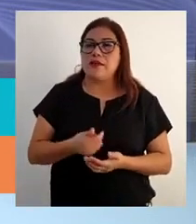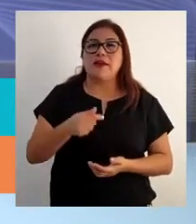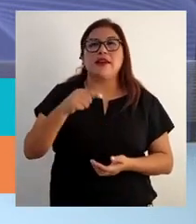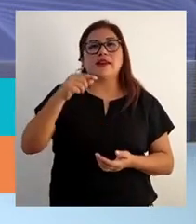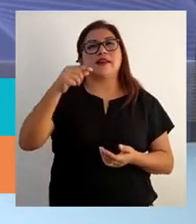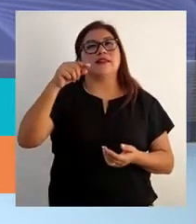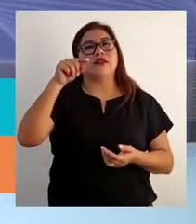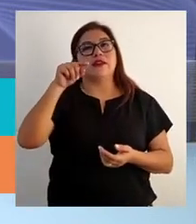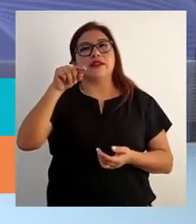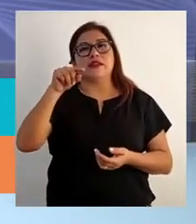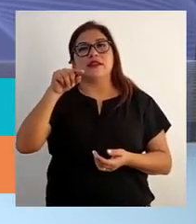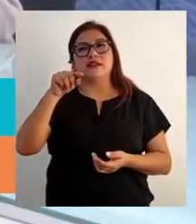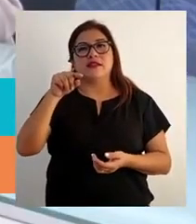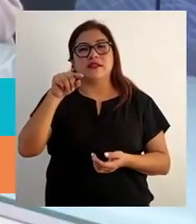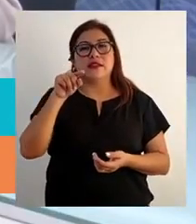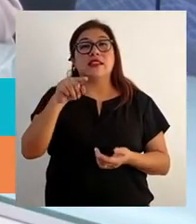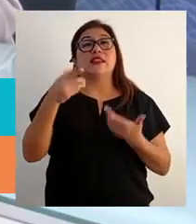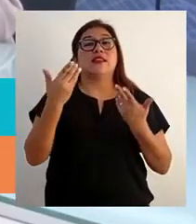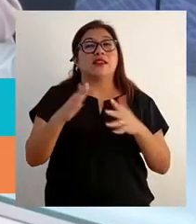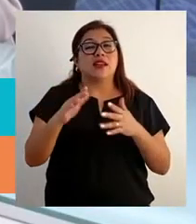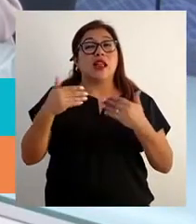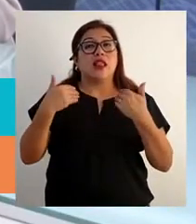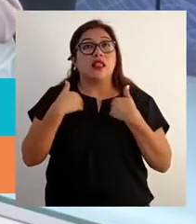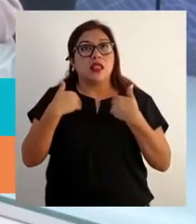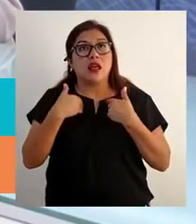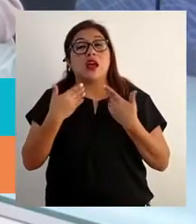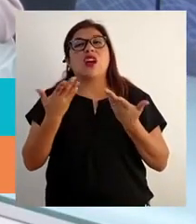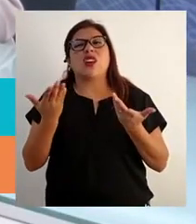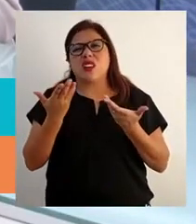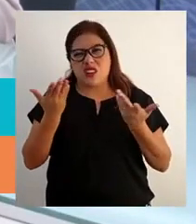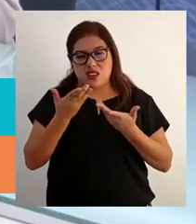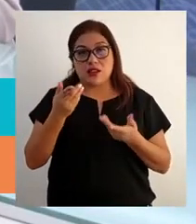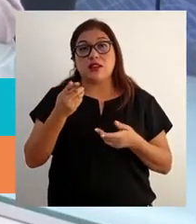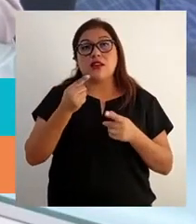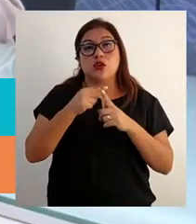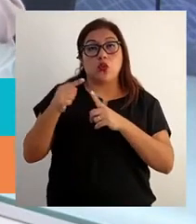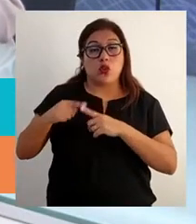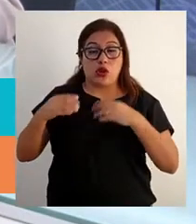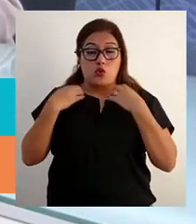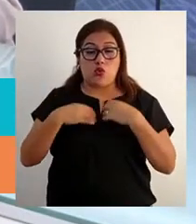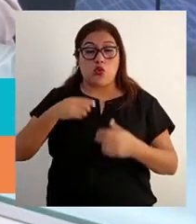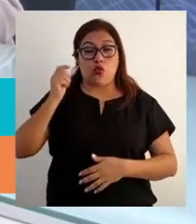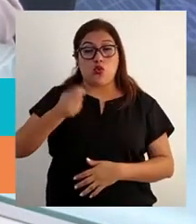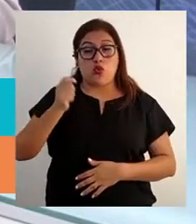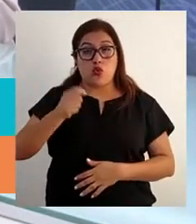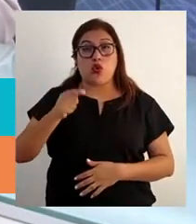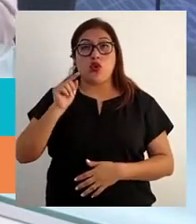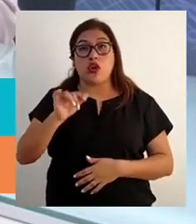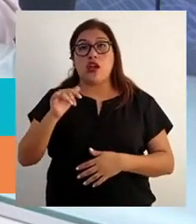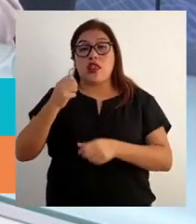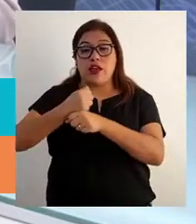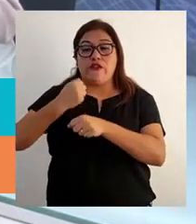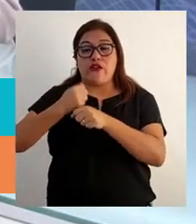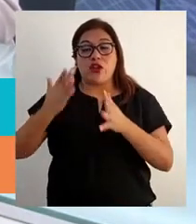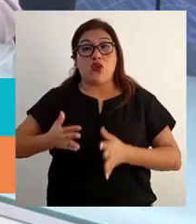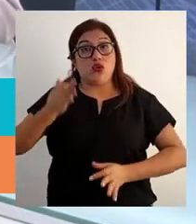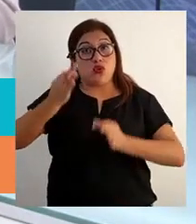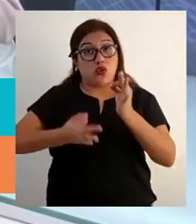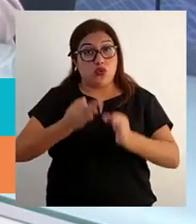proceso. Entonces contamos hoy que no todos los jueces y los operadores de justicia van a